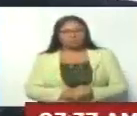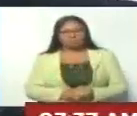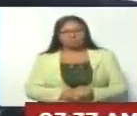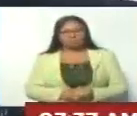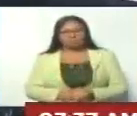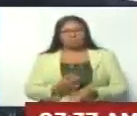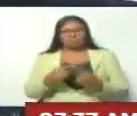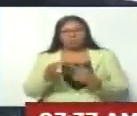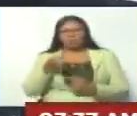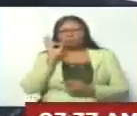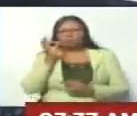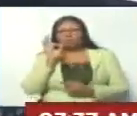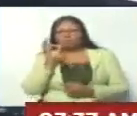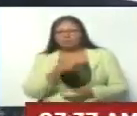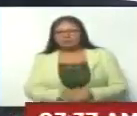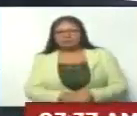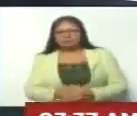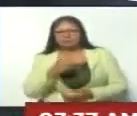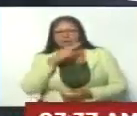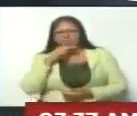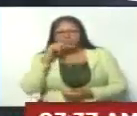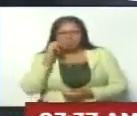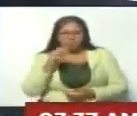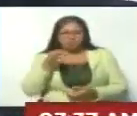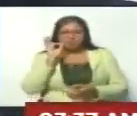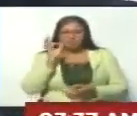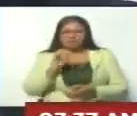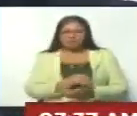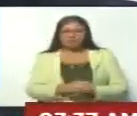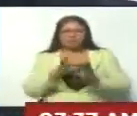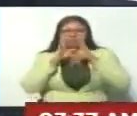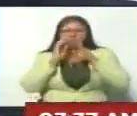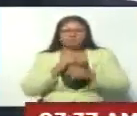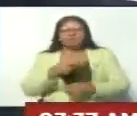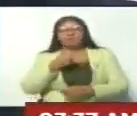piro, por favor. Sí, ese café está bueno. Además nos confesó que le gusta tomar café.